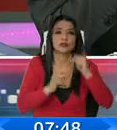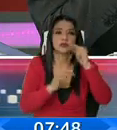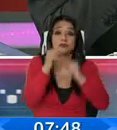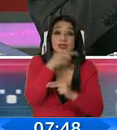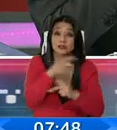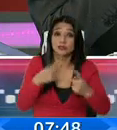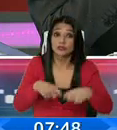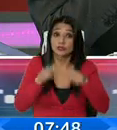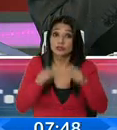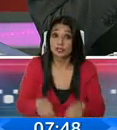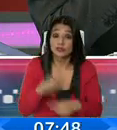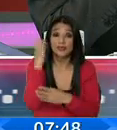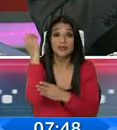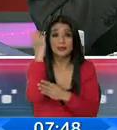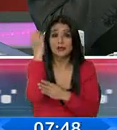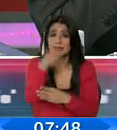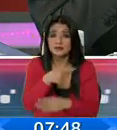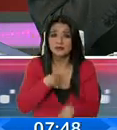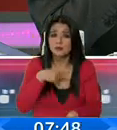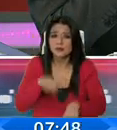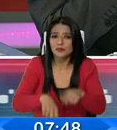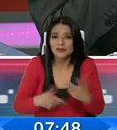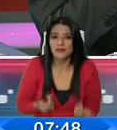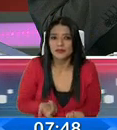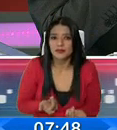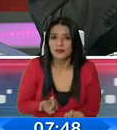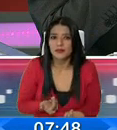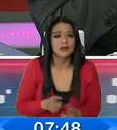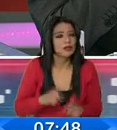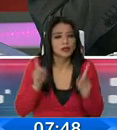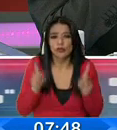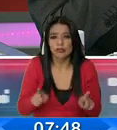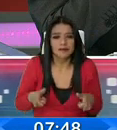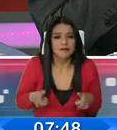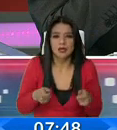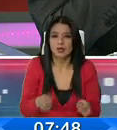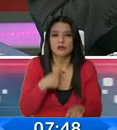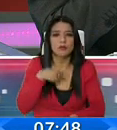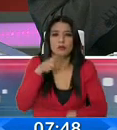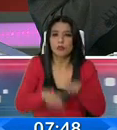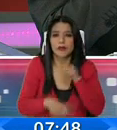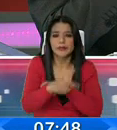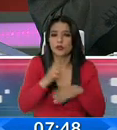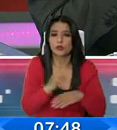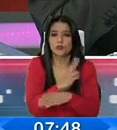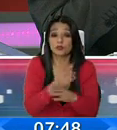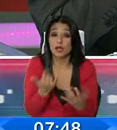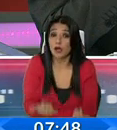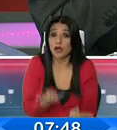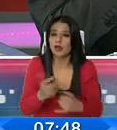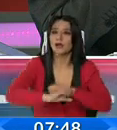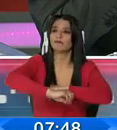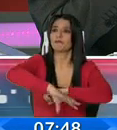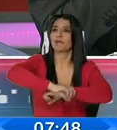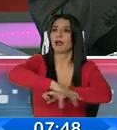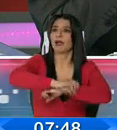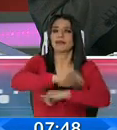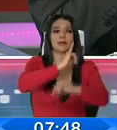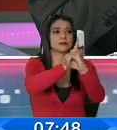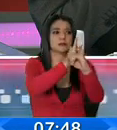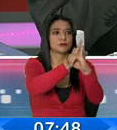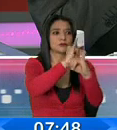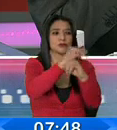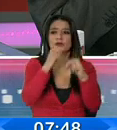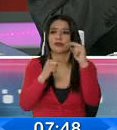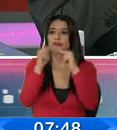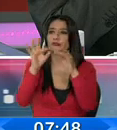contrataciones que no corresponden a la emergencia y, por lo tanto, no deberían estarse realizando en las actuales condiciones, más aún con la fuerte